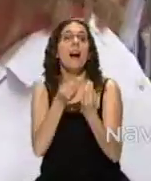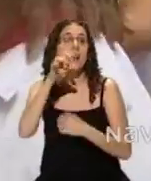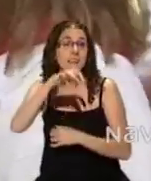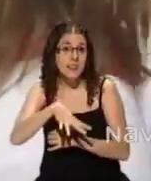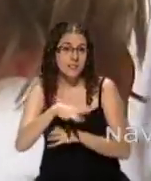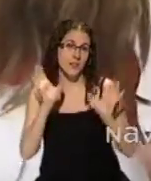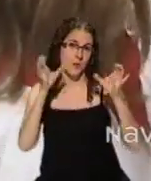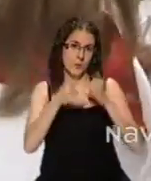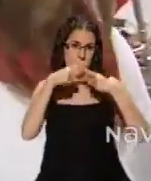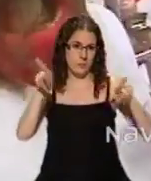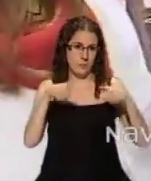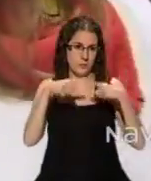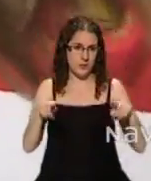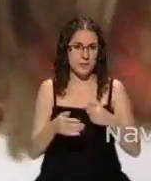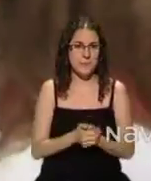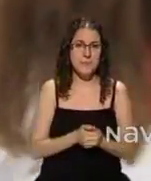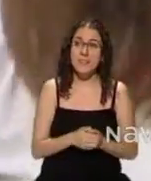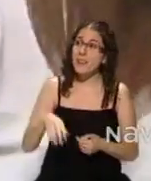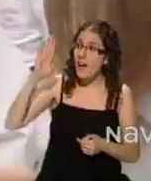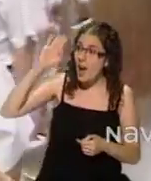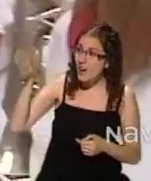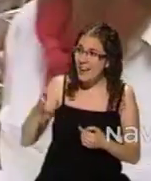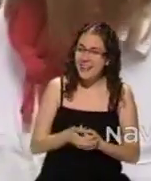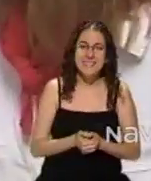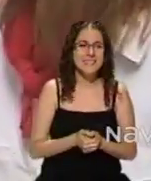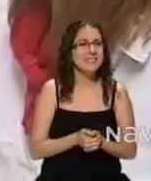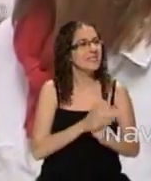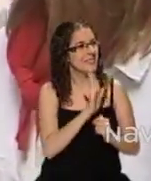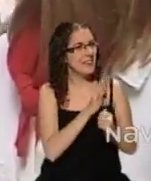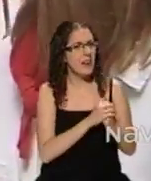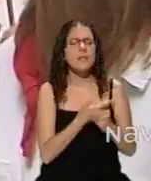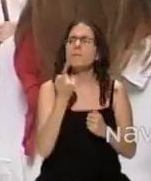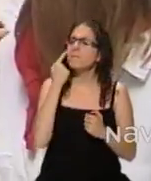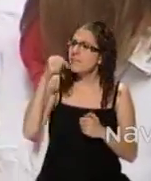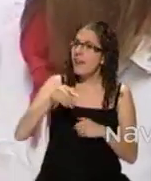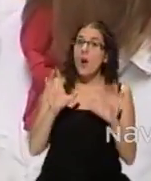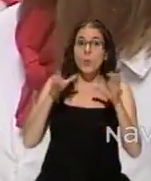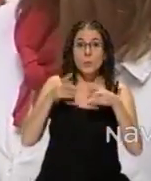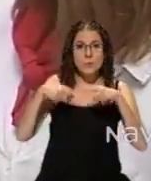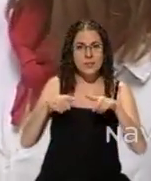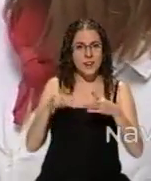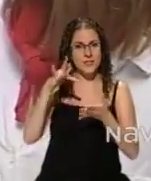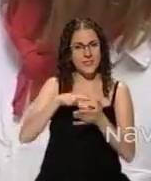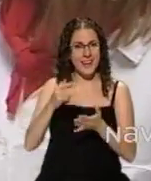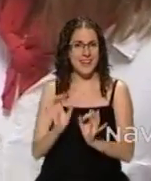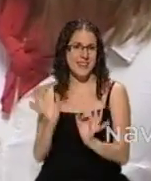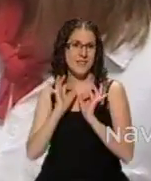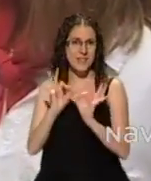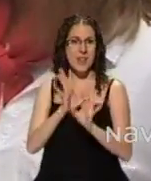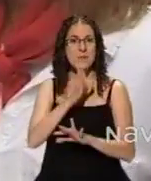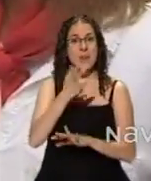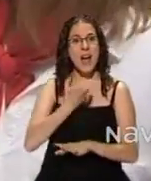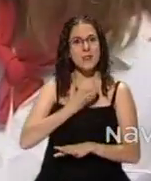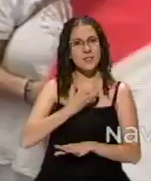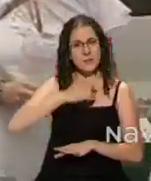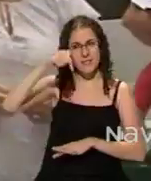charanga Miracueta. Hola. Hola. Por cierto, que esta charanga está de enhorabuena porque el consistorio le va a rendir un homenaje